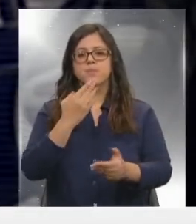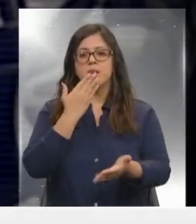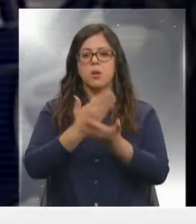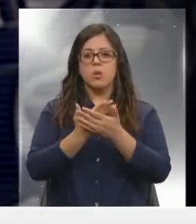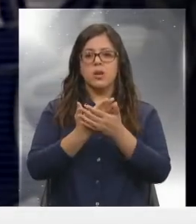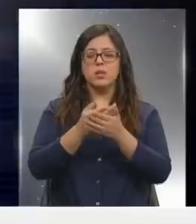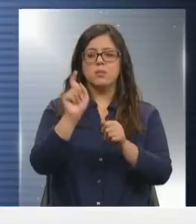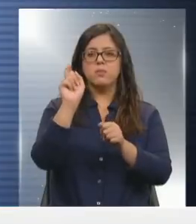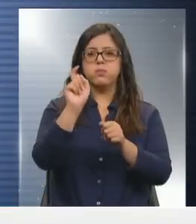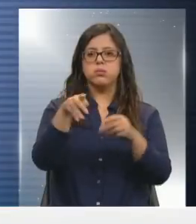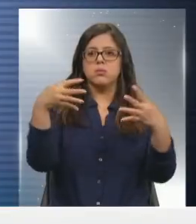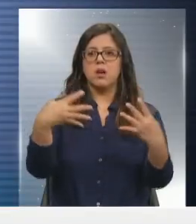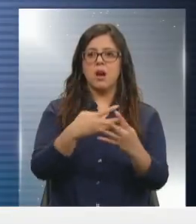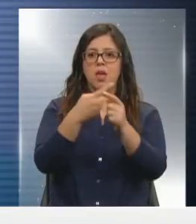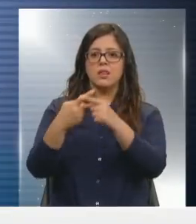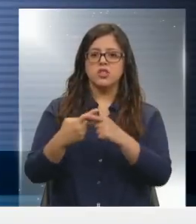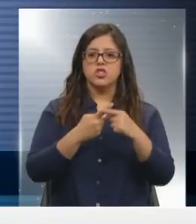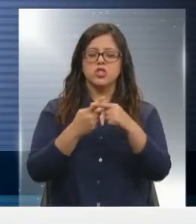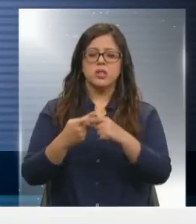redes sociales.